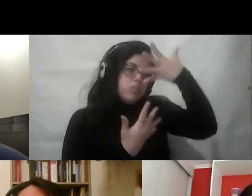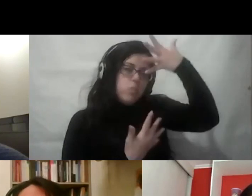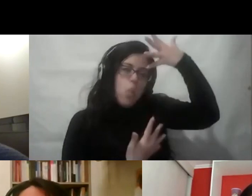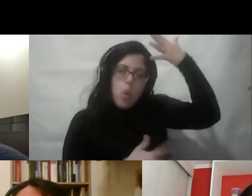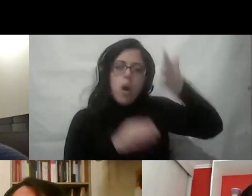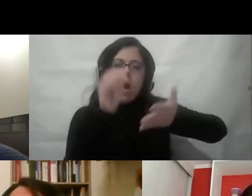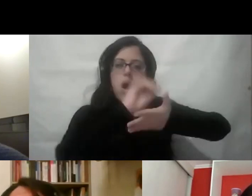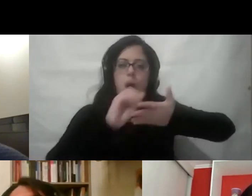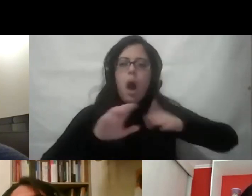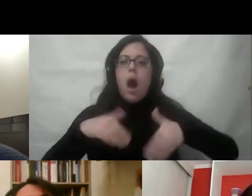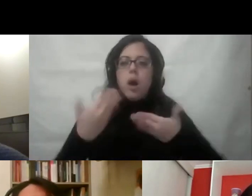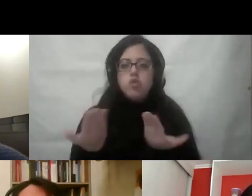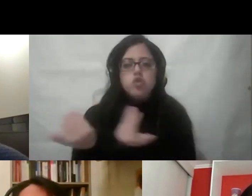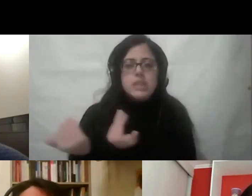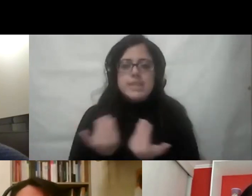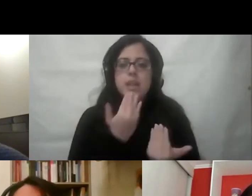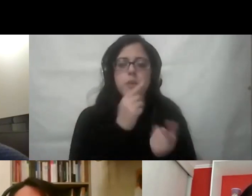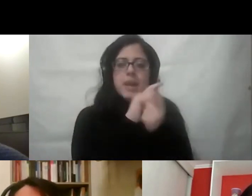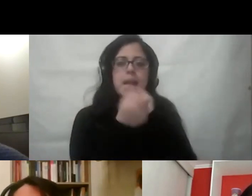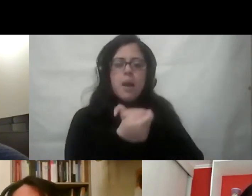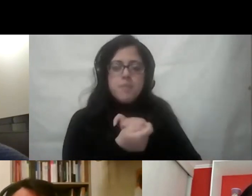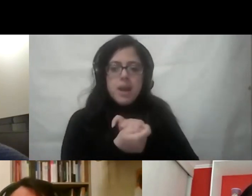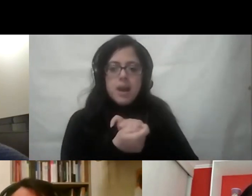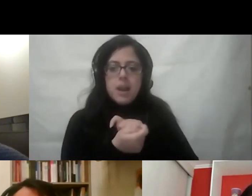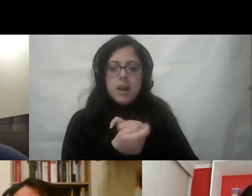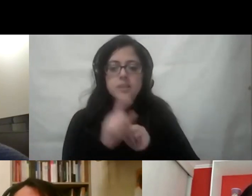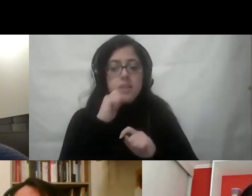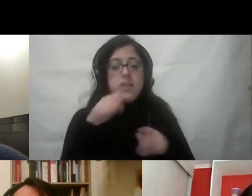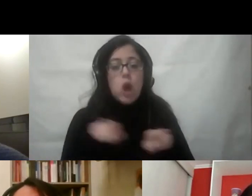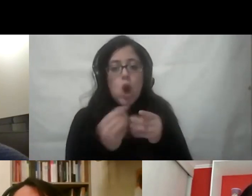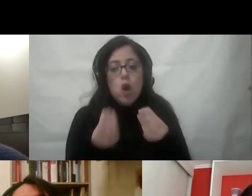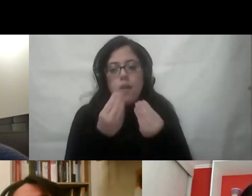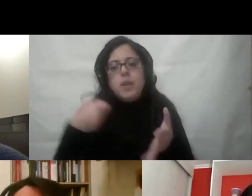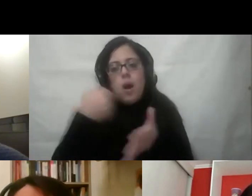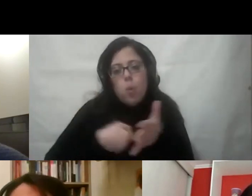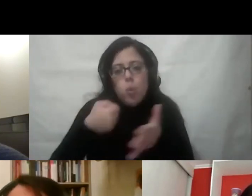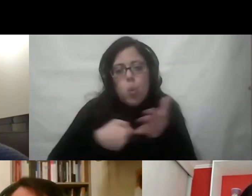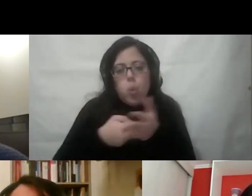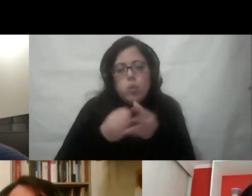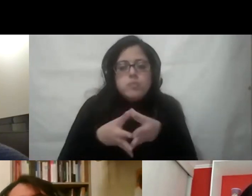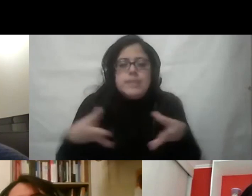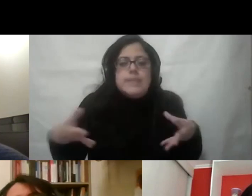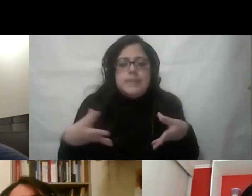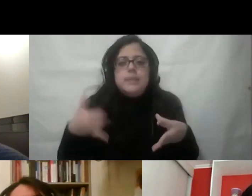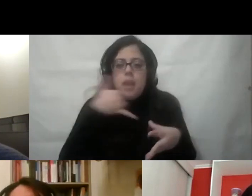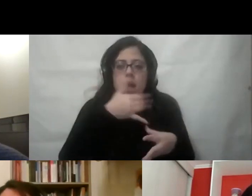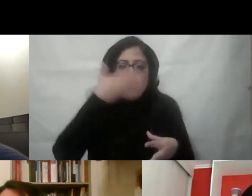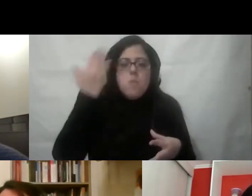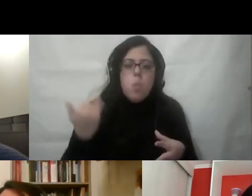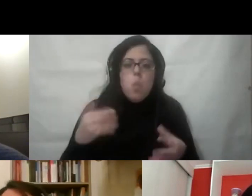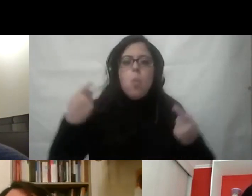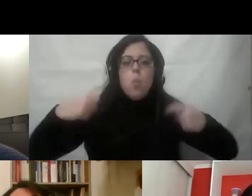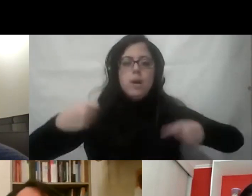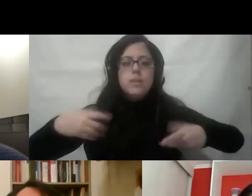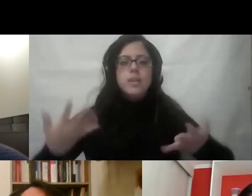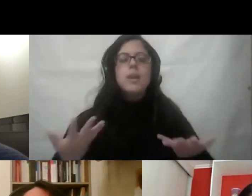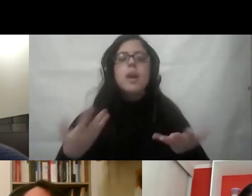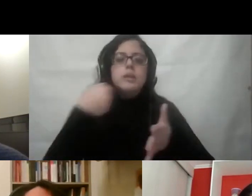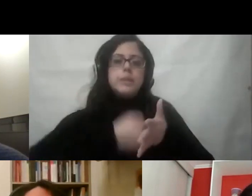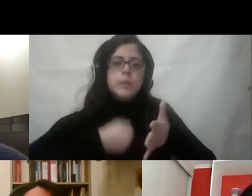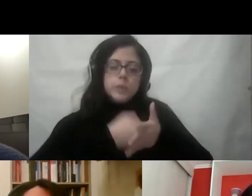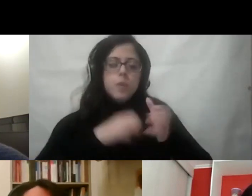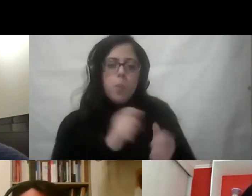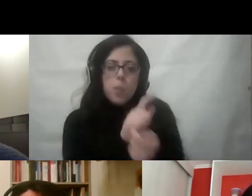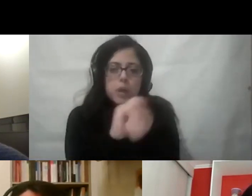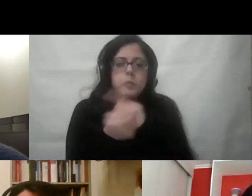tan necesario cambiarla, y por eso es una lucha social de hace mucho tiempo de que tenemos que cambiar esa prueba para poder ingresar a